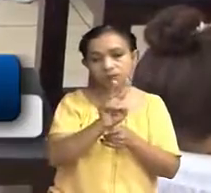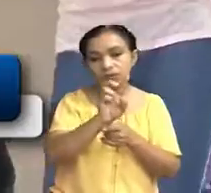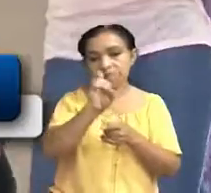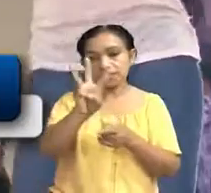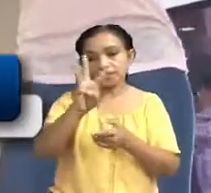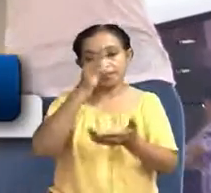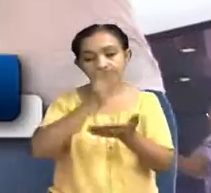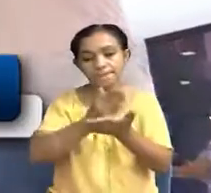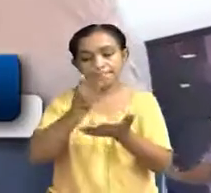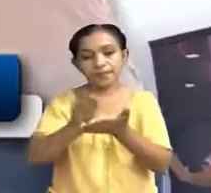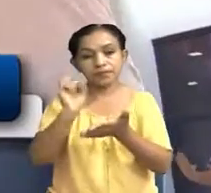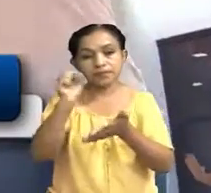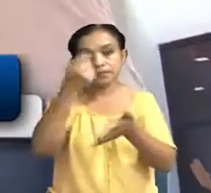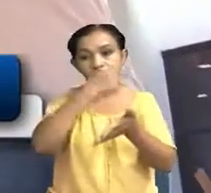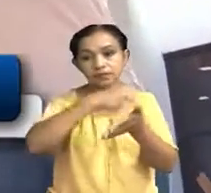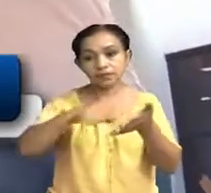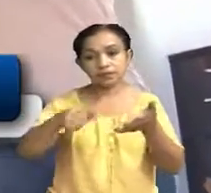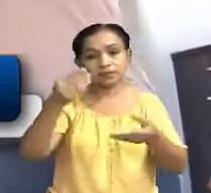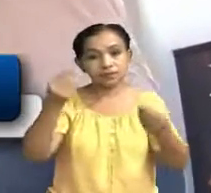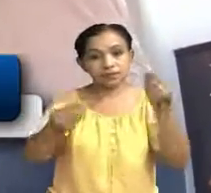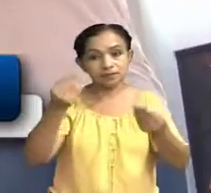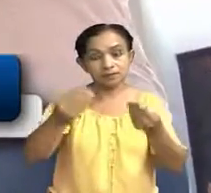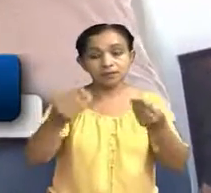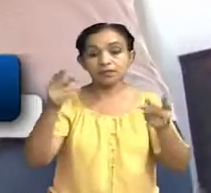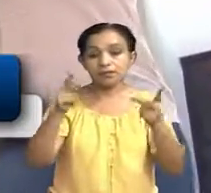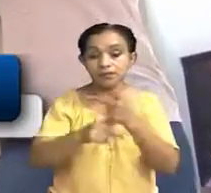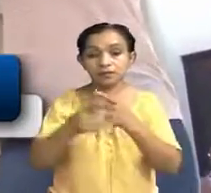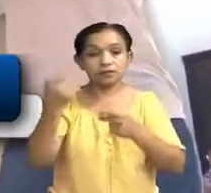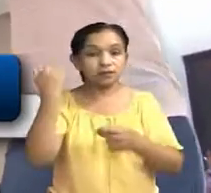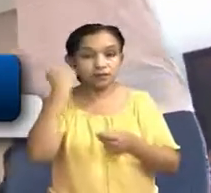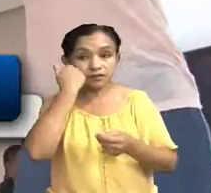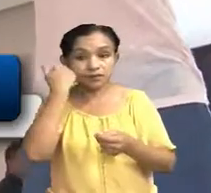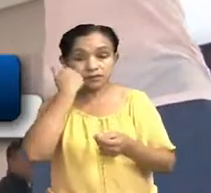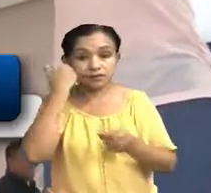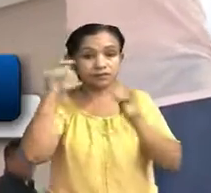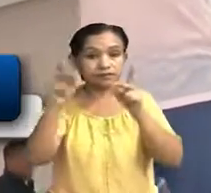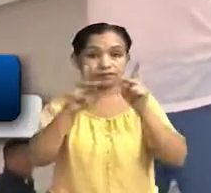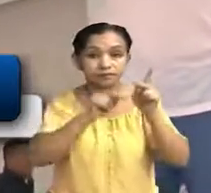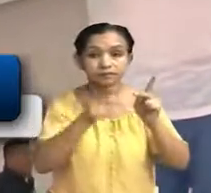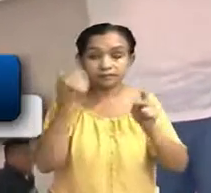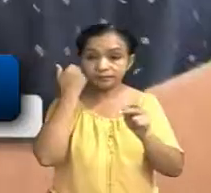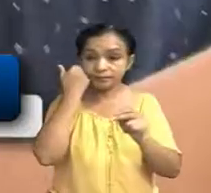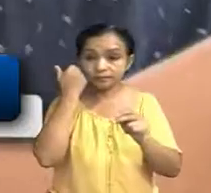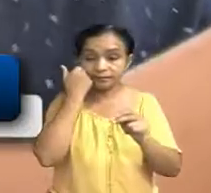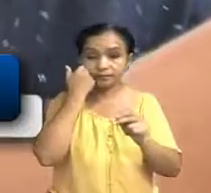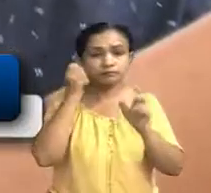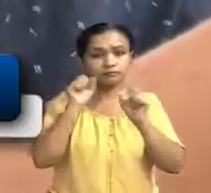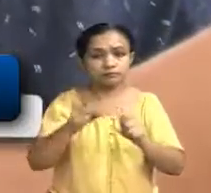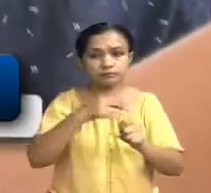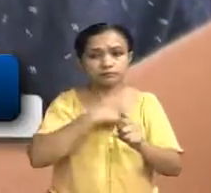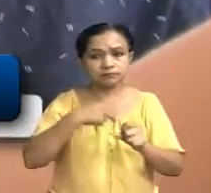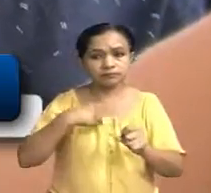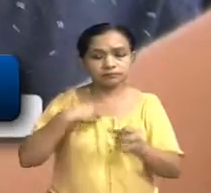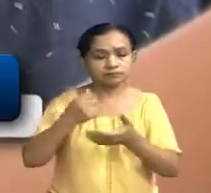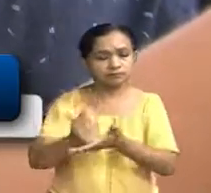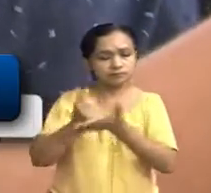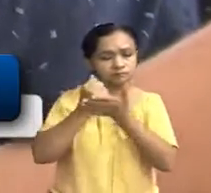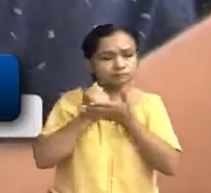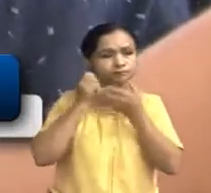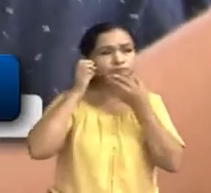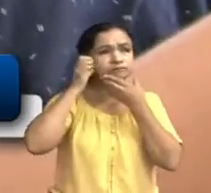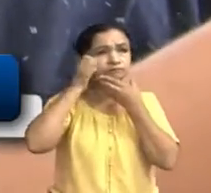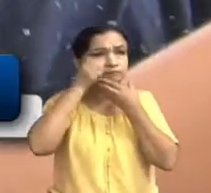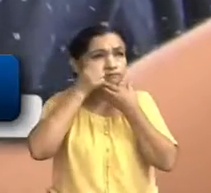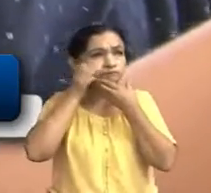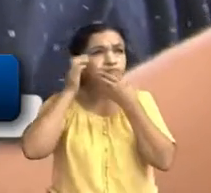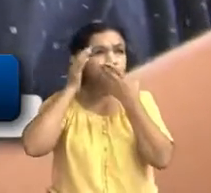2 a 3 veces por semana. Esto va a depender la gravedad del paciente, pero el paciente en sus hogares, ellos pueden hacerse automasaje